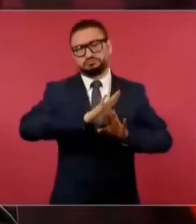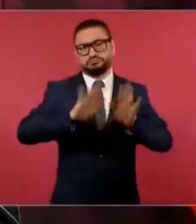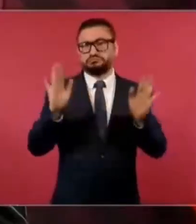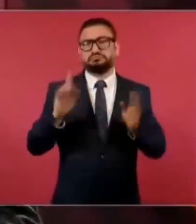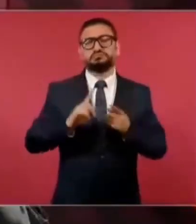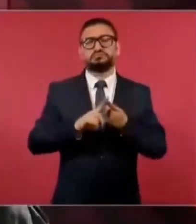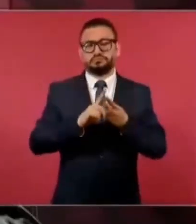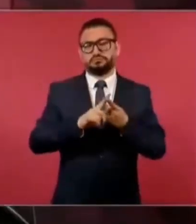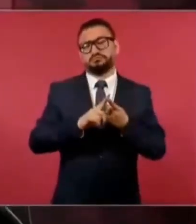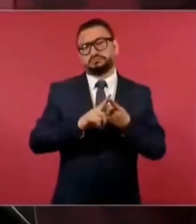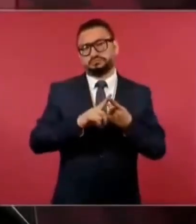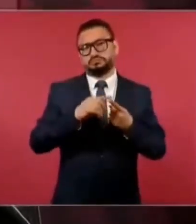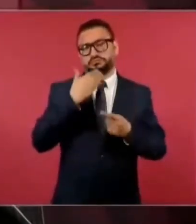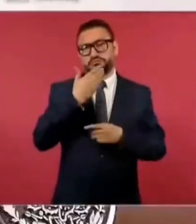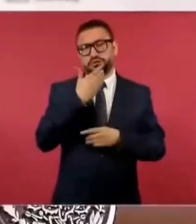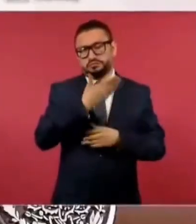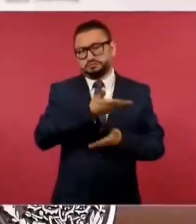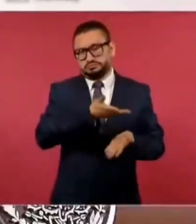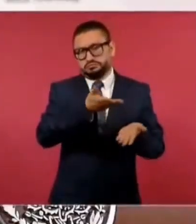vamos a